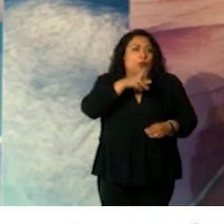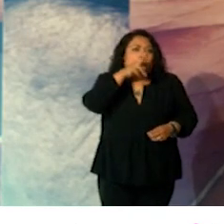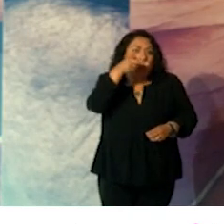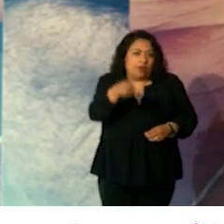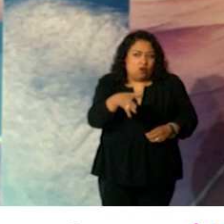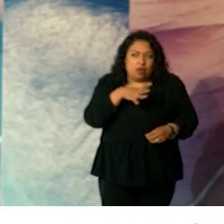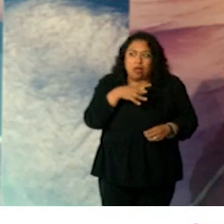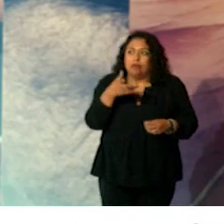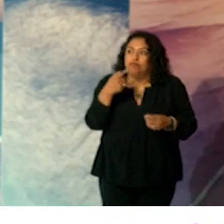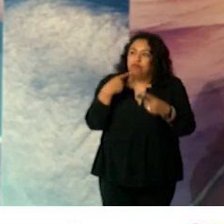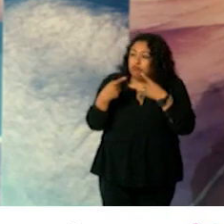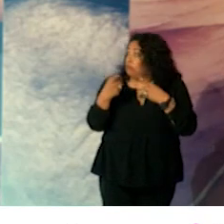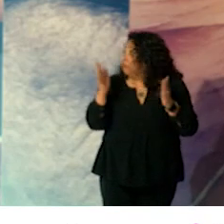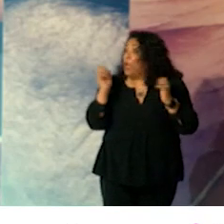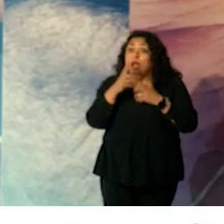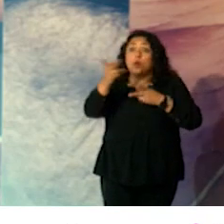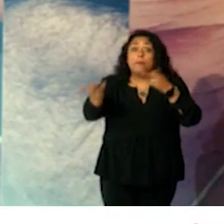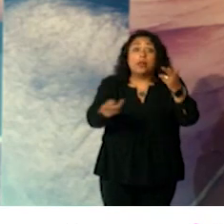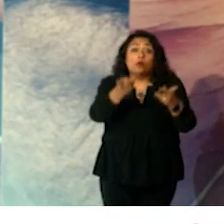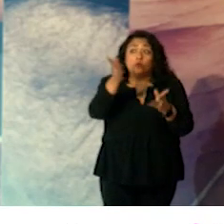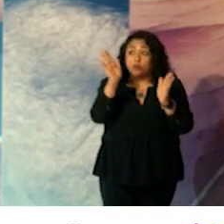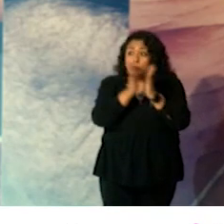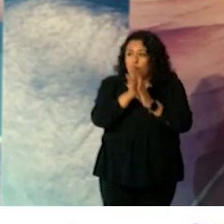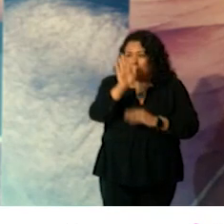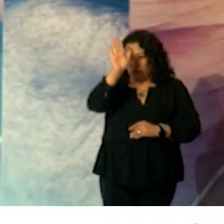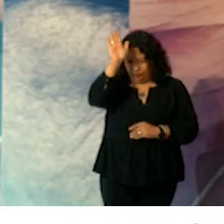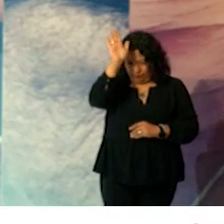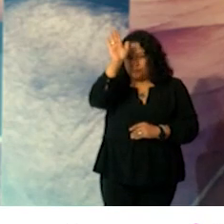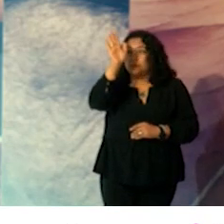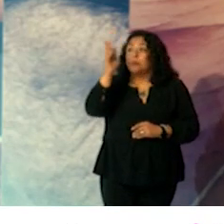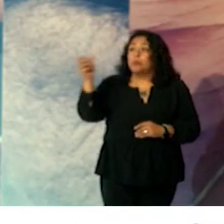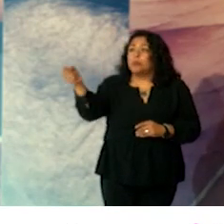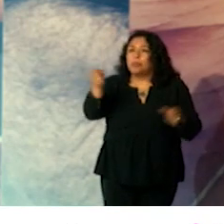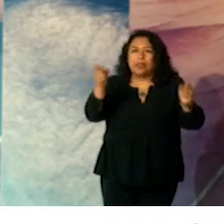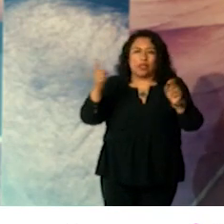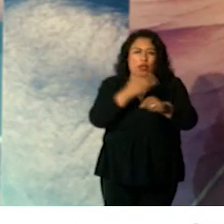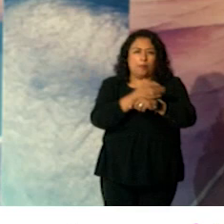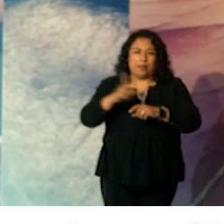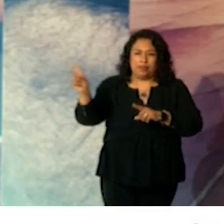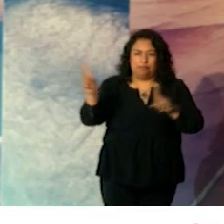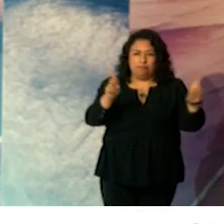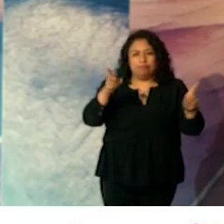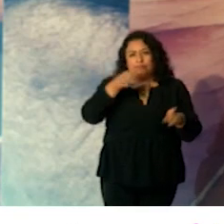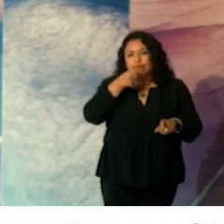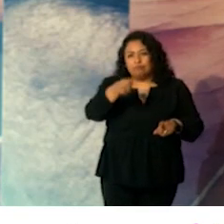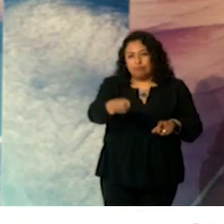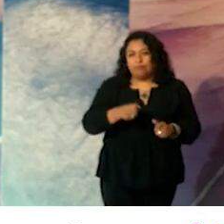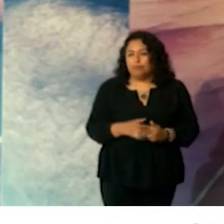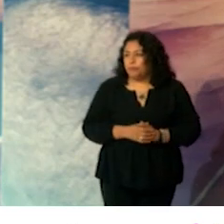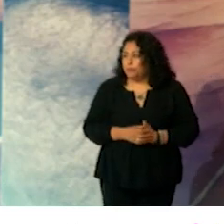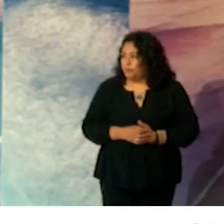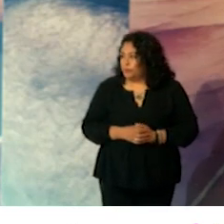Y abrimos la conversación. Si hay alguna pregunta, por favor que levanten la mano y mis compañeros, compañeras les ayudarán por ahí con el